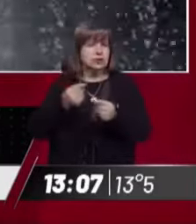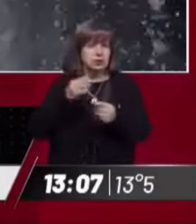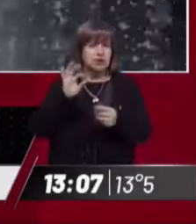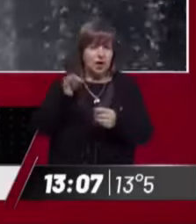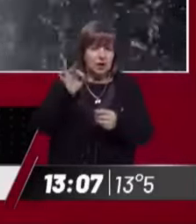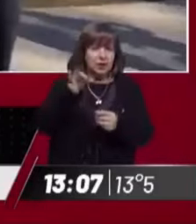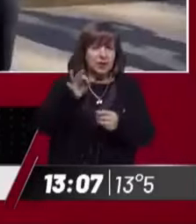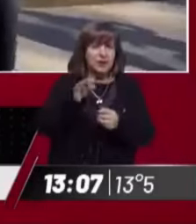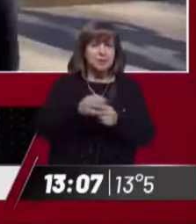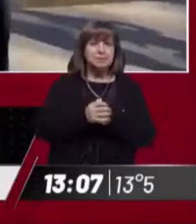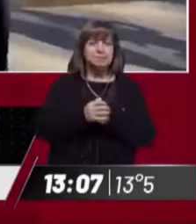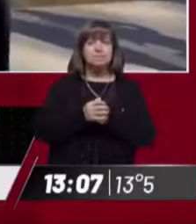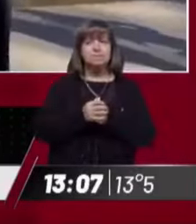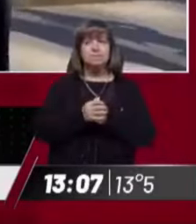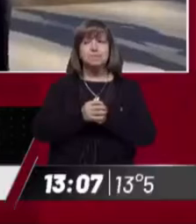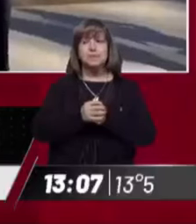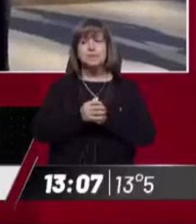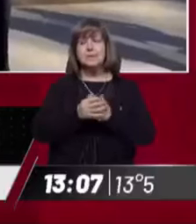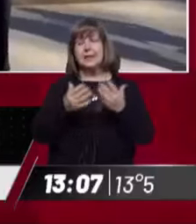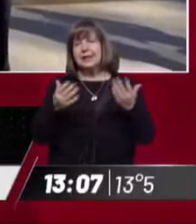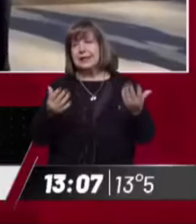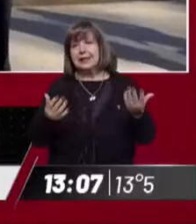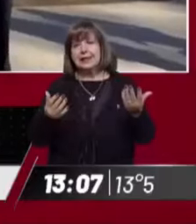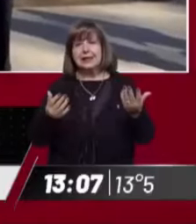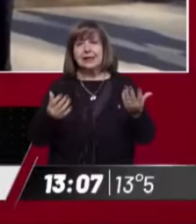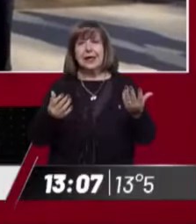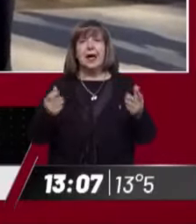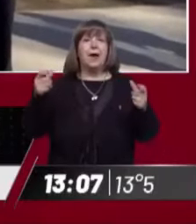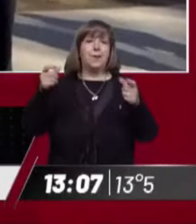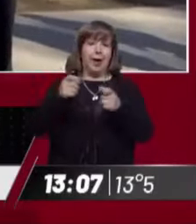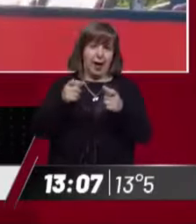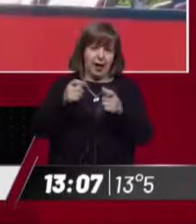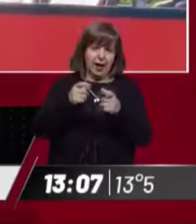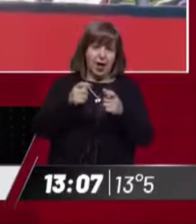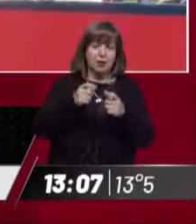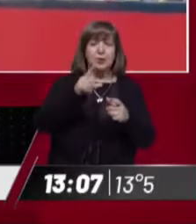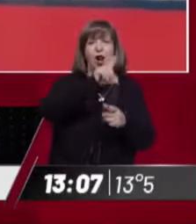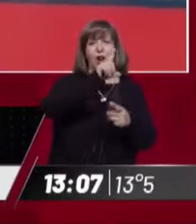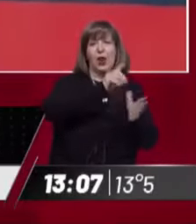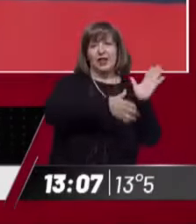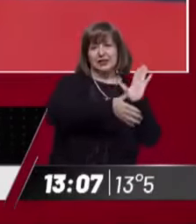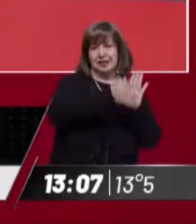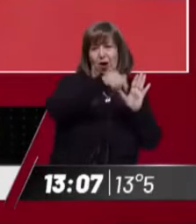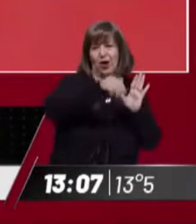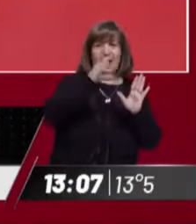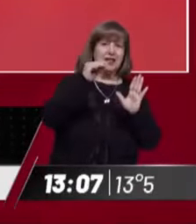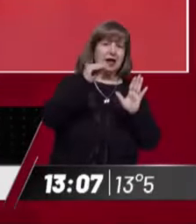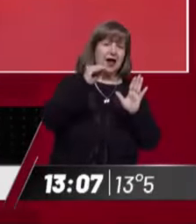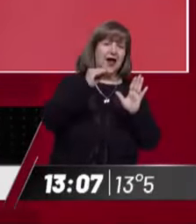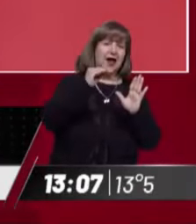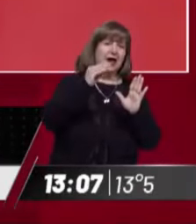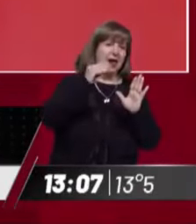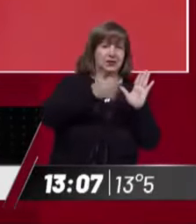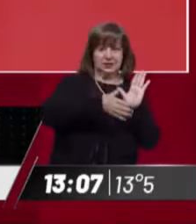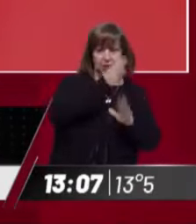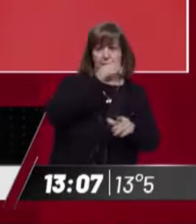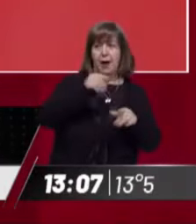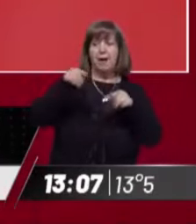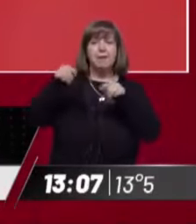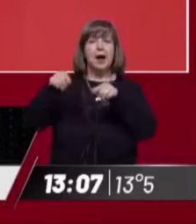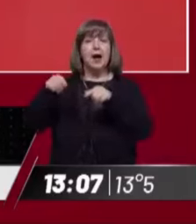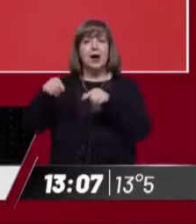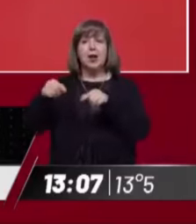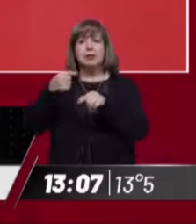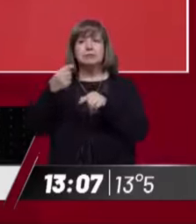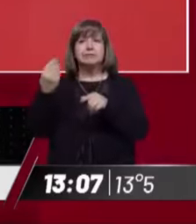semana. Bueno, es una cantidad menor. No hay determinado, pero